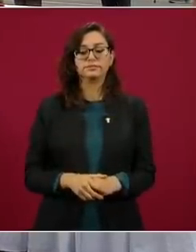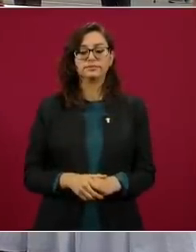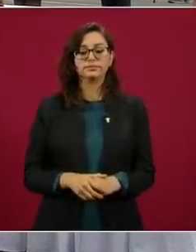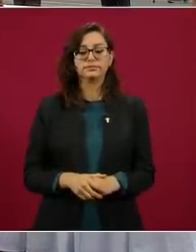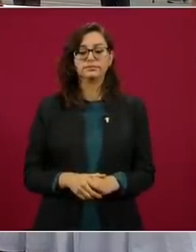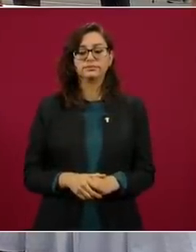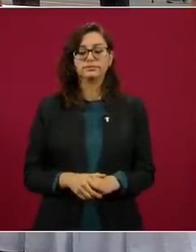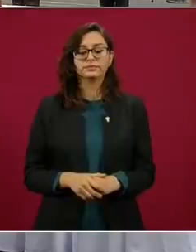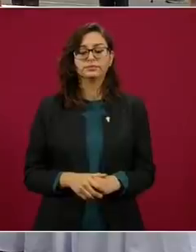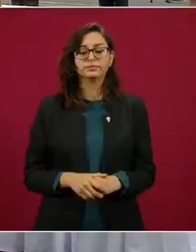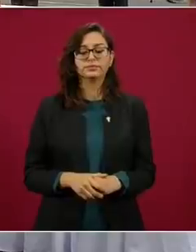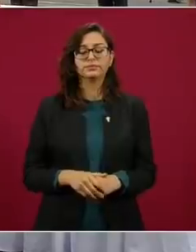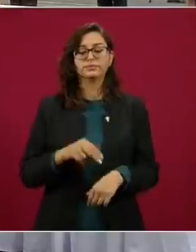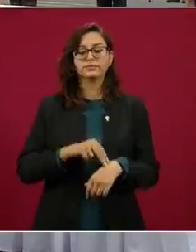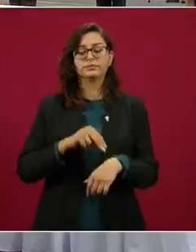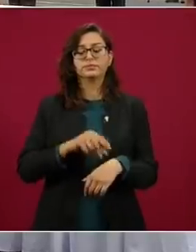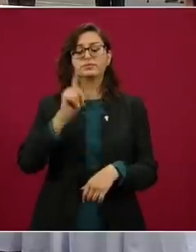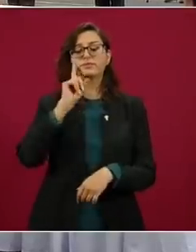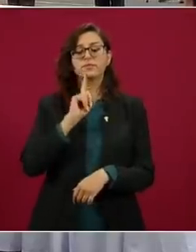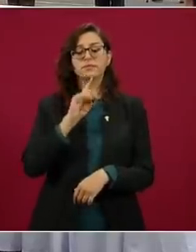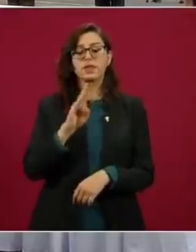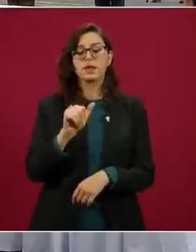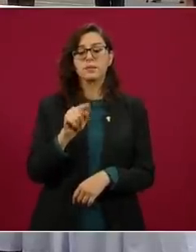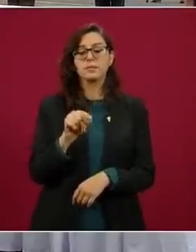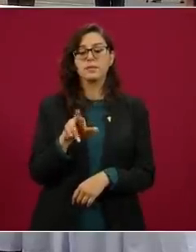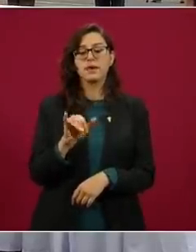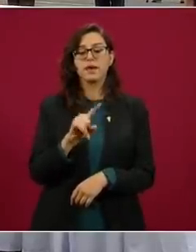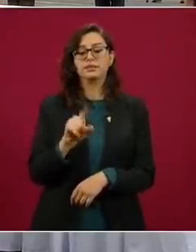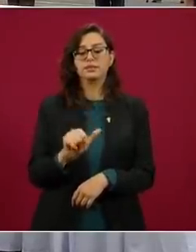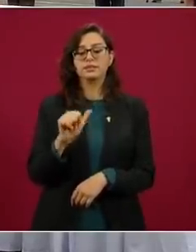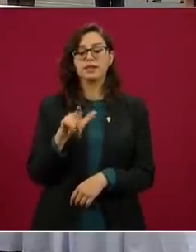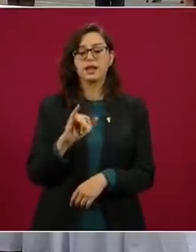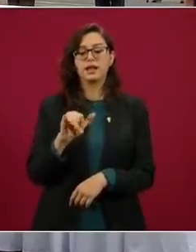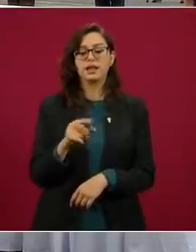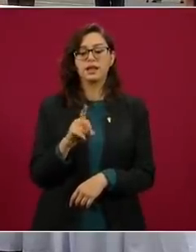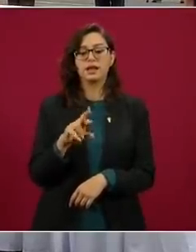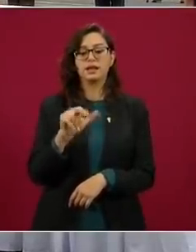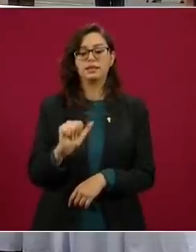y médico beatriz alejandra de la cárcel cepeda